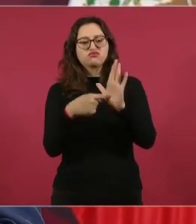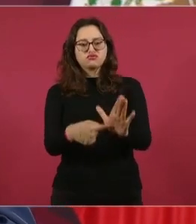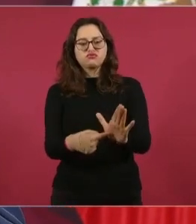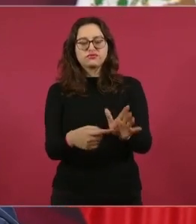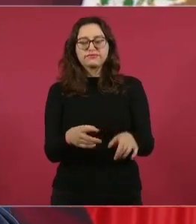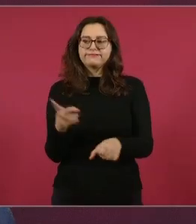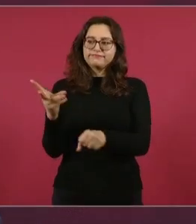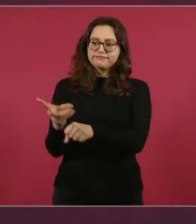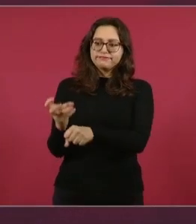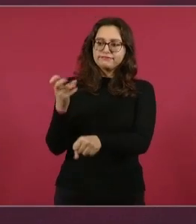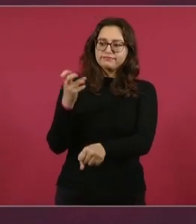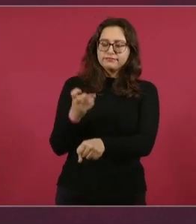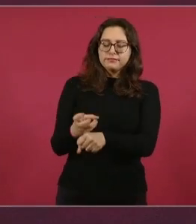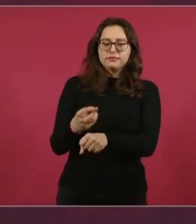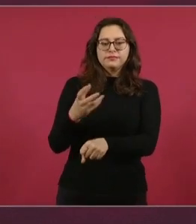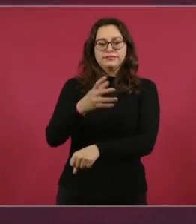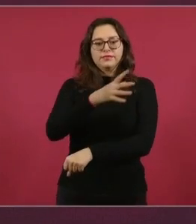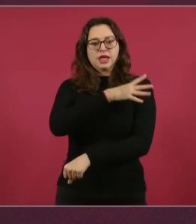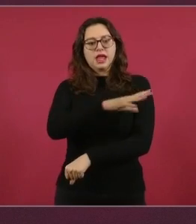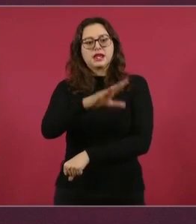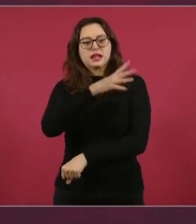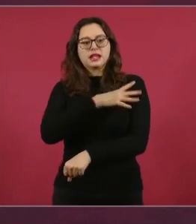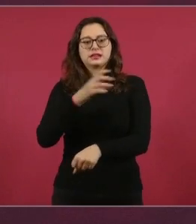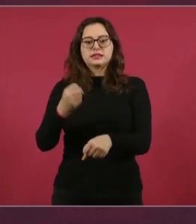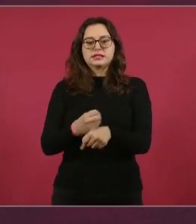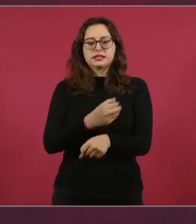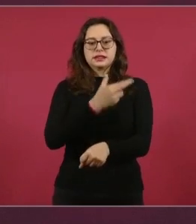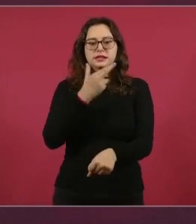Luis Crescencio Sandoval González